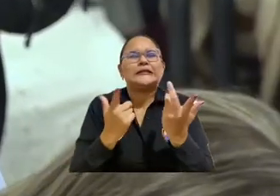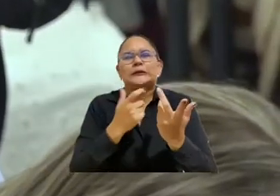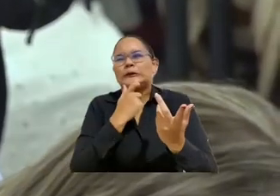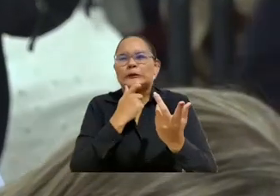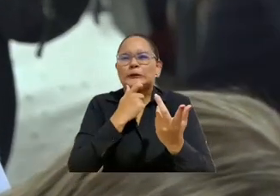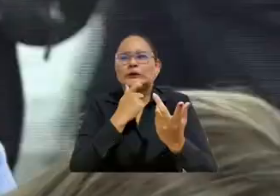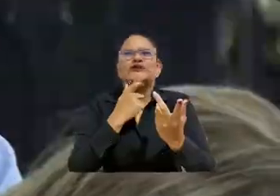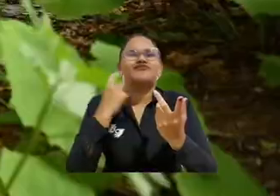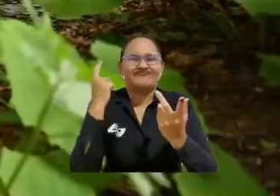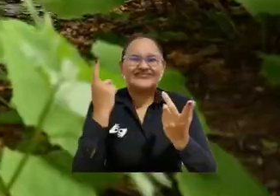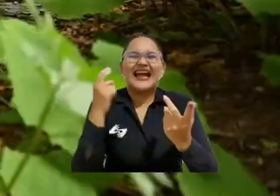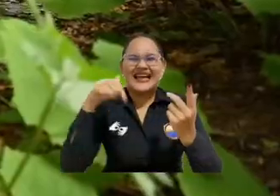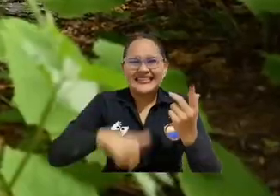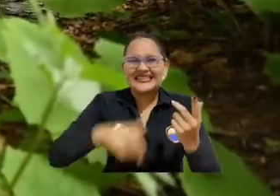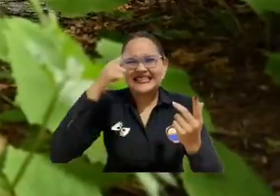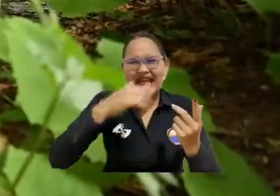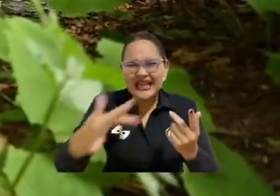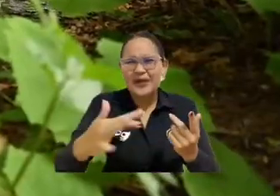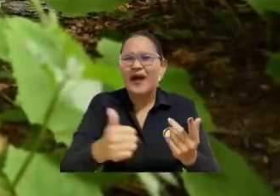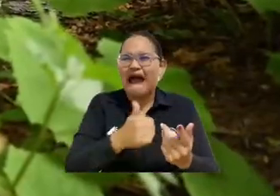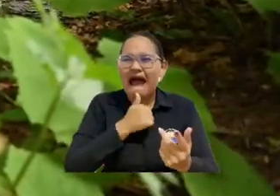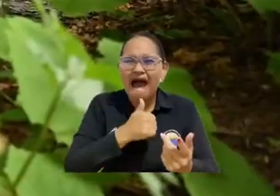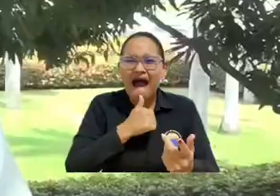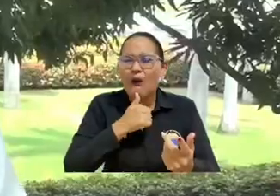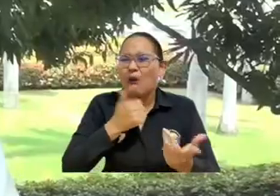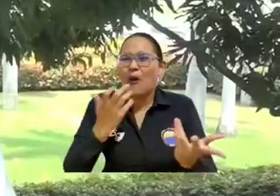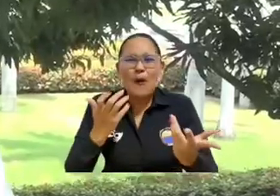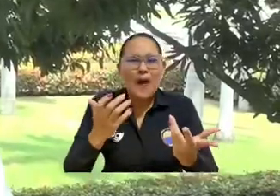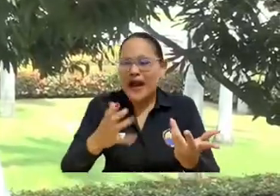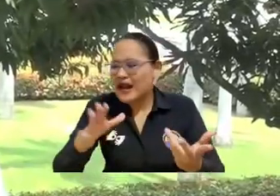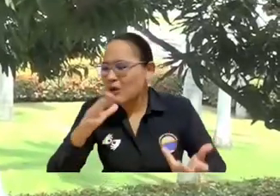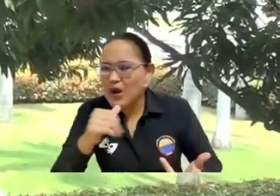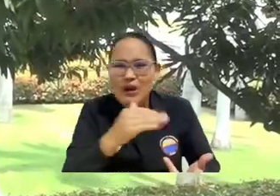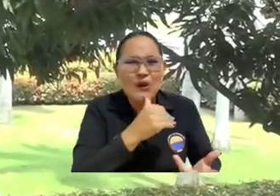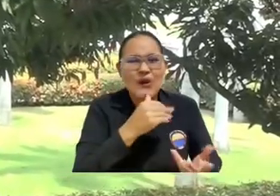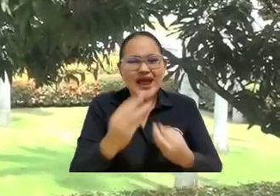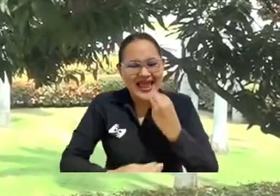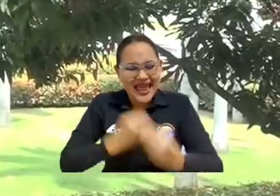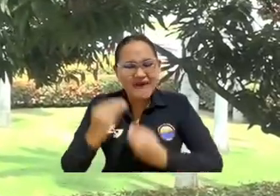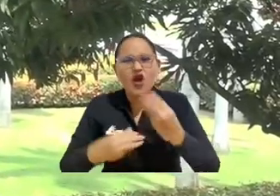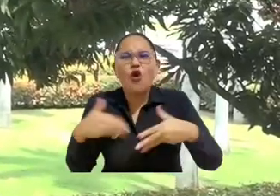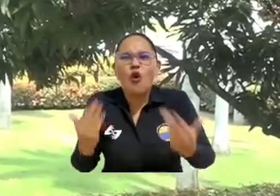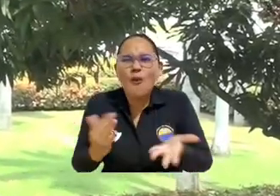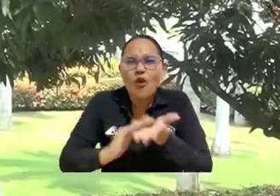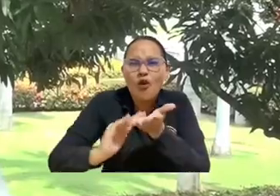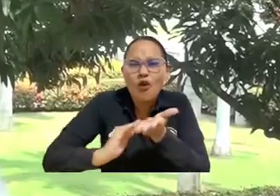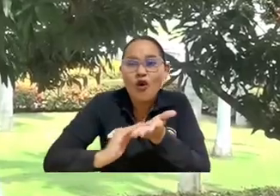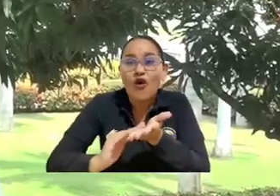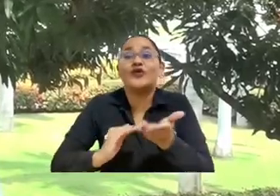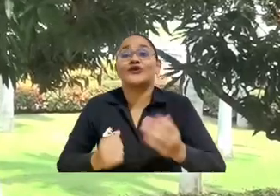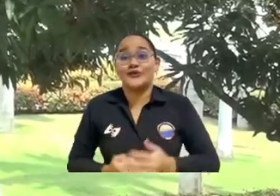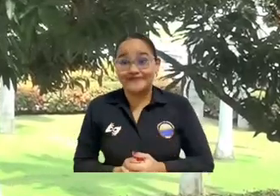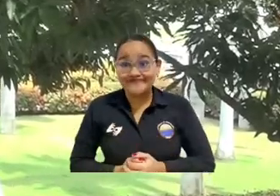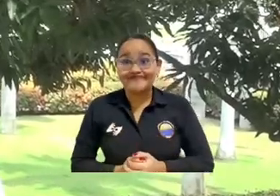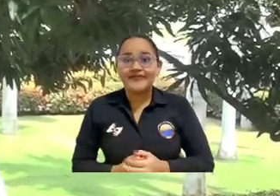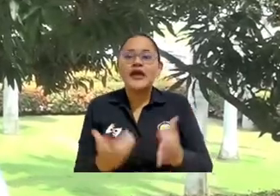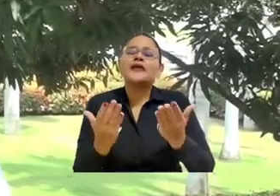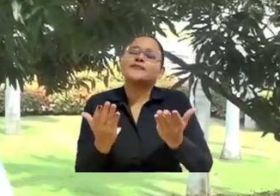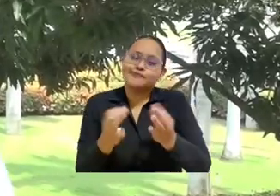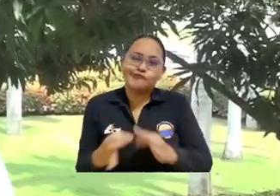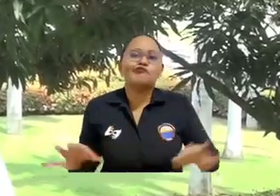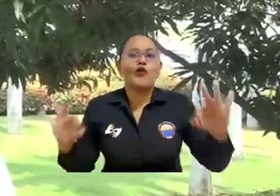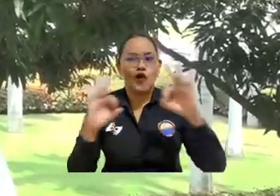plazo al desabastecimiento de agua en Santa Marta La Academia siempre debe estar vinculada también a la solución de los problemas de la